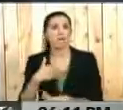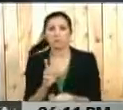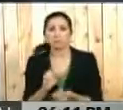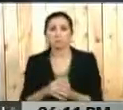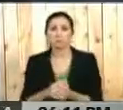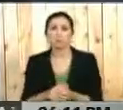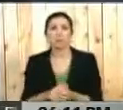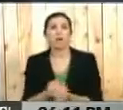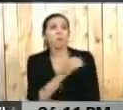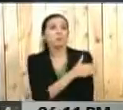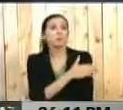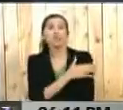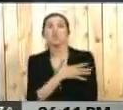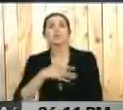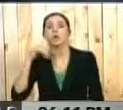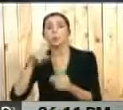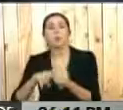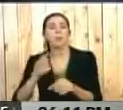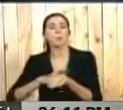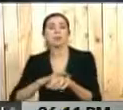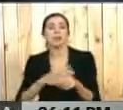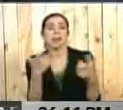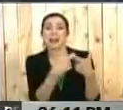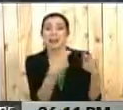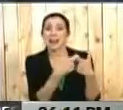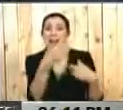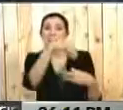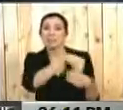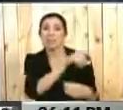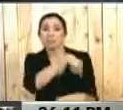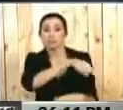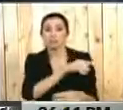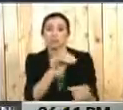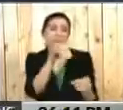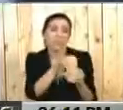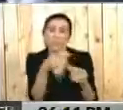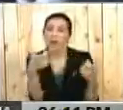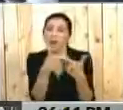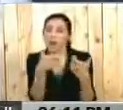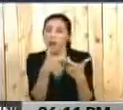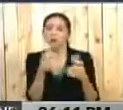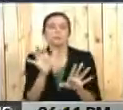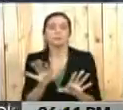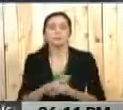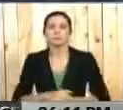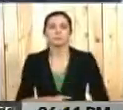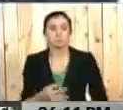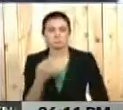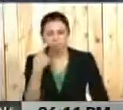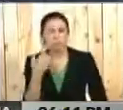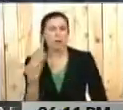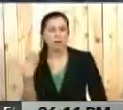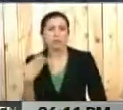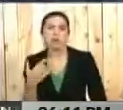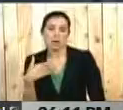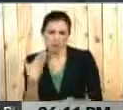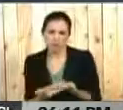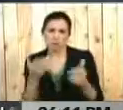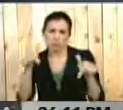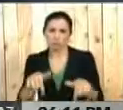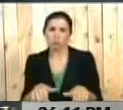se incorpora por conflictos internos, porque he tenido la oportunidad, incluso hasta hoy,